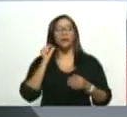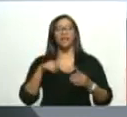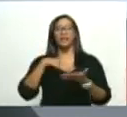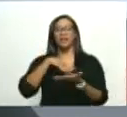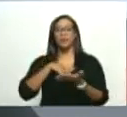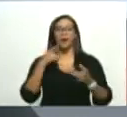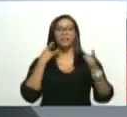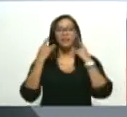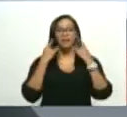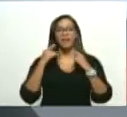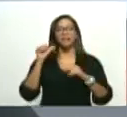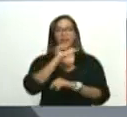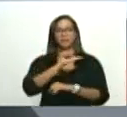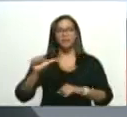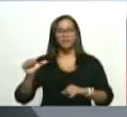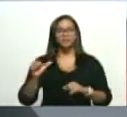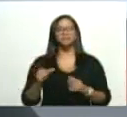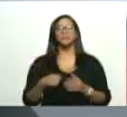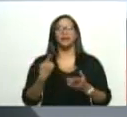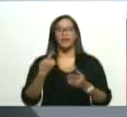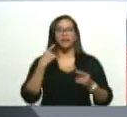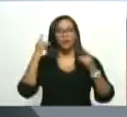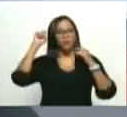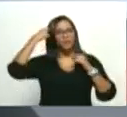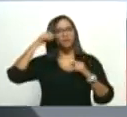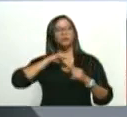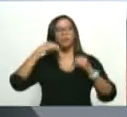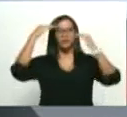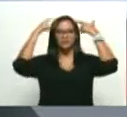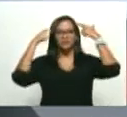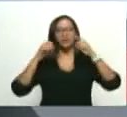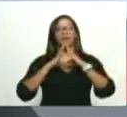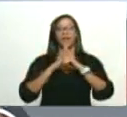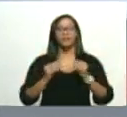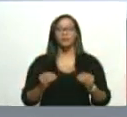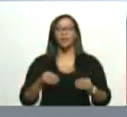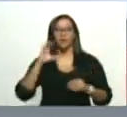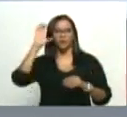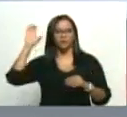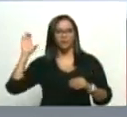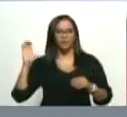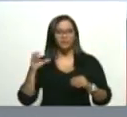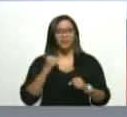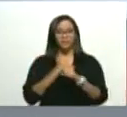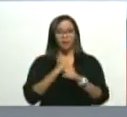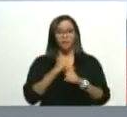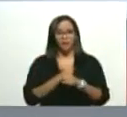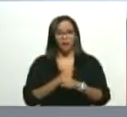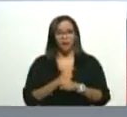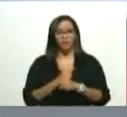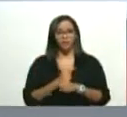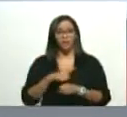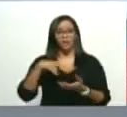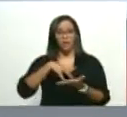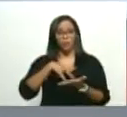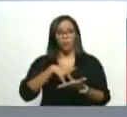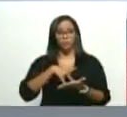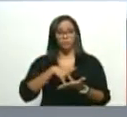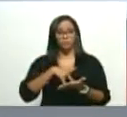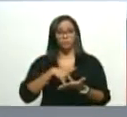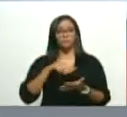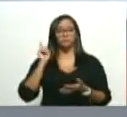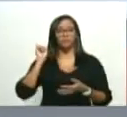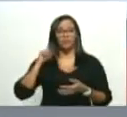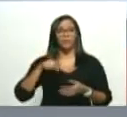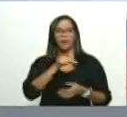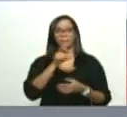activaremos este fin de semana para recordar a nuestro comandante Chávez en todas las entidades de trabajo de Carabobo. También hay otras